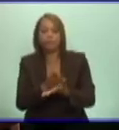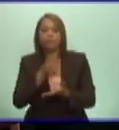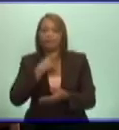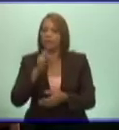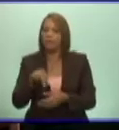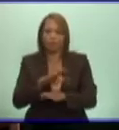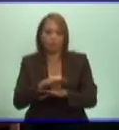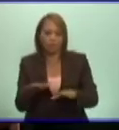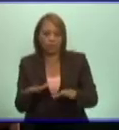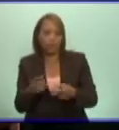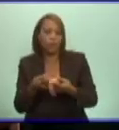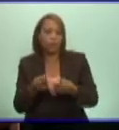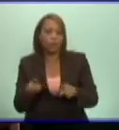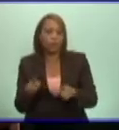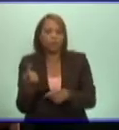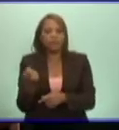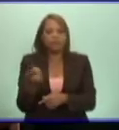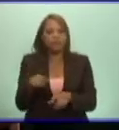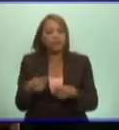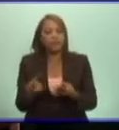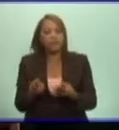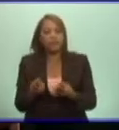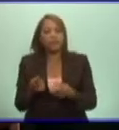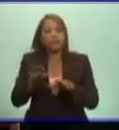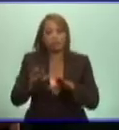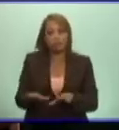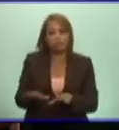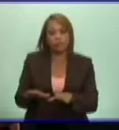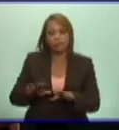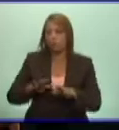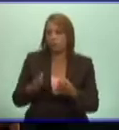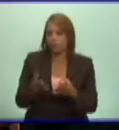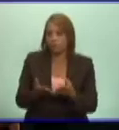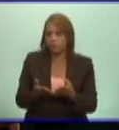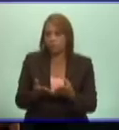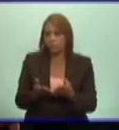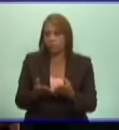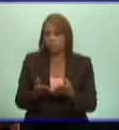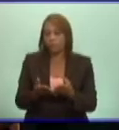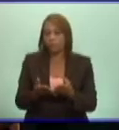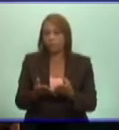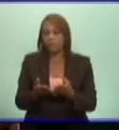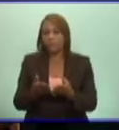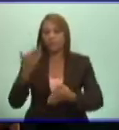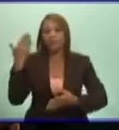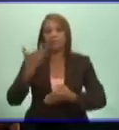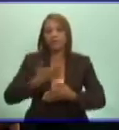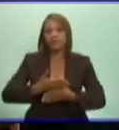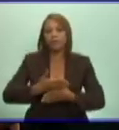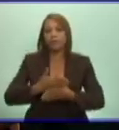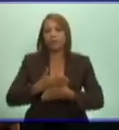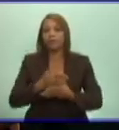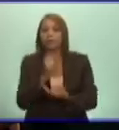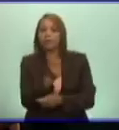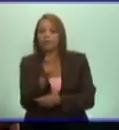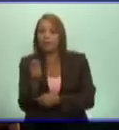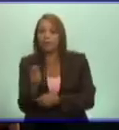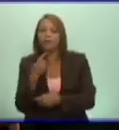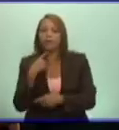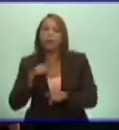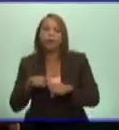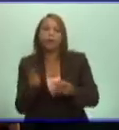evaluado. Por lo tanto, porque cuando se paralizó, o sea, se determinó interrumpir la docencia por la situación de la